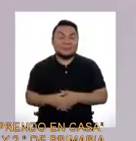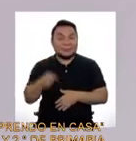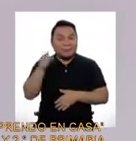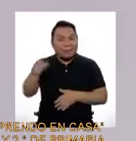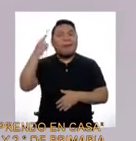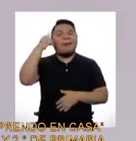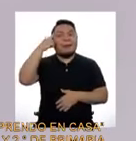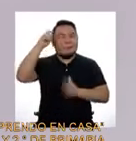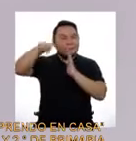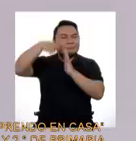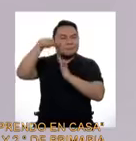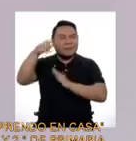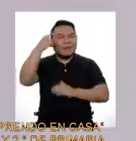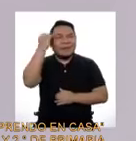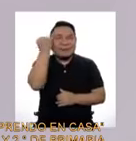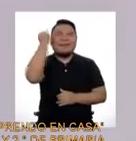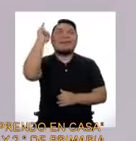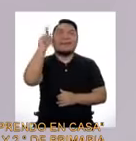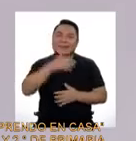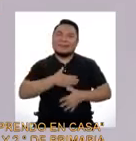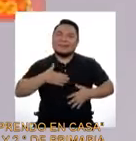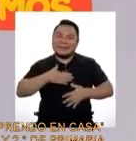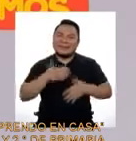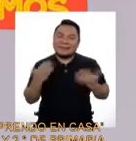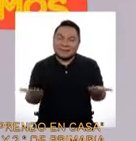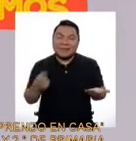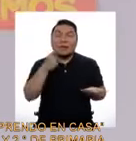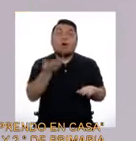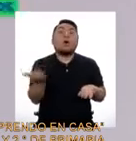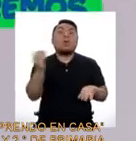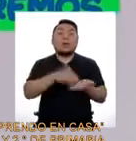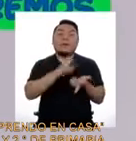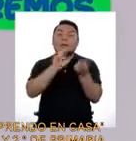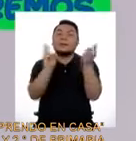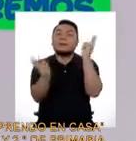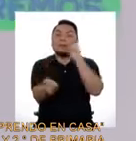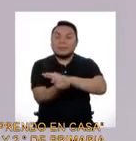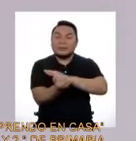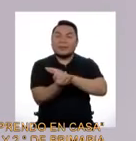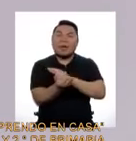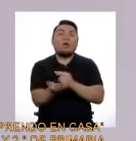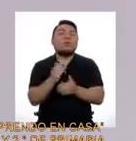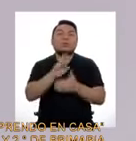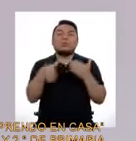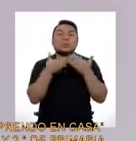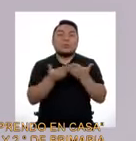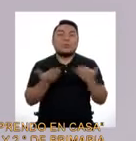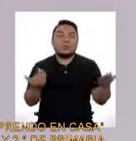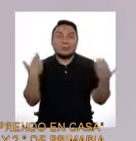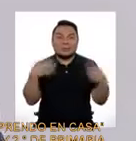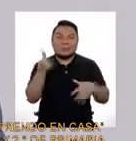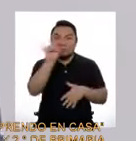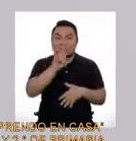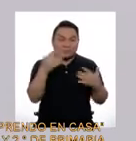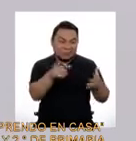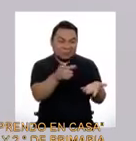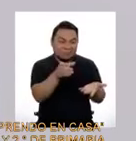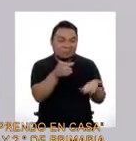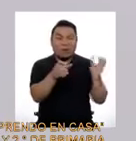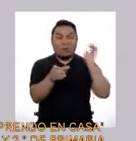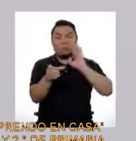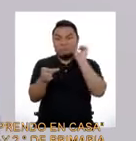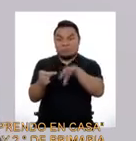ha dado una idea muy creativa y divertida. Reusaremos o reutilizaremos todo aquello que ya no usamos. Podemos